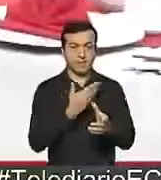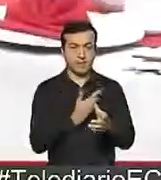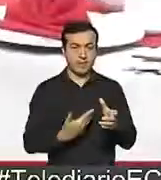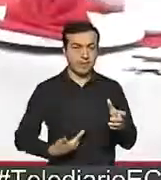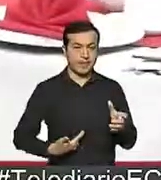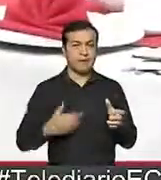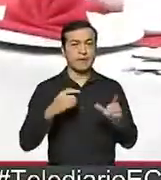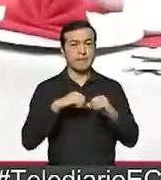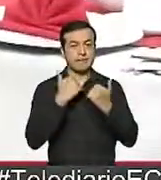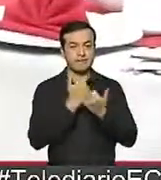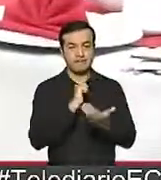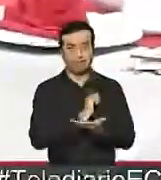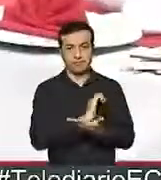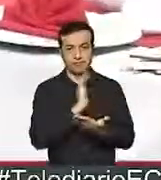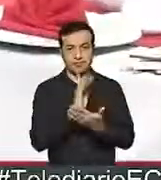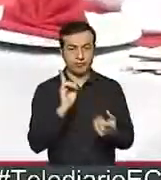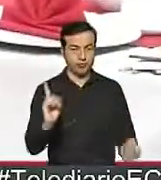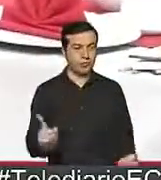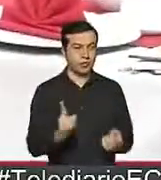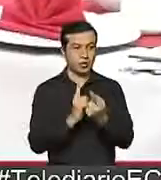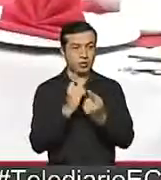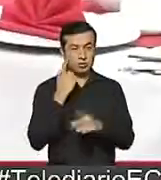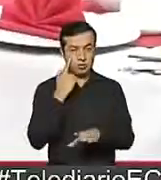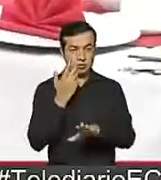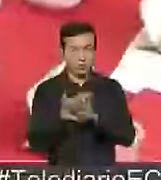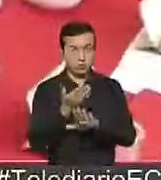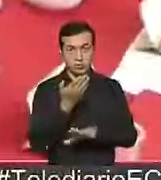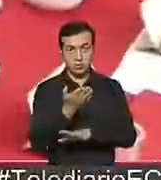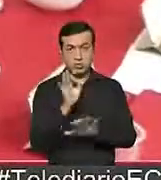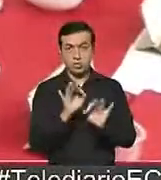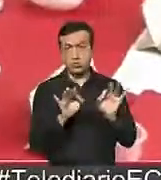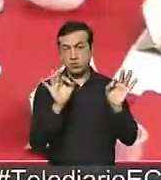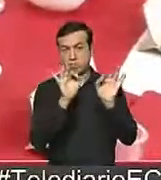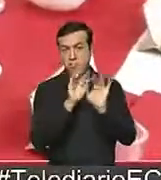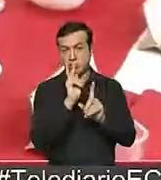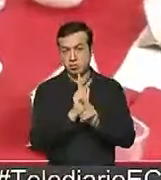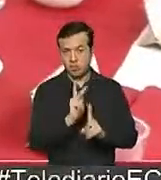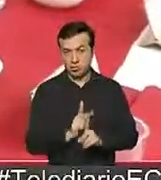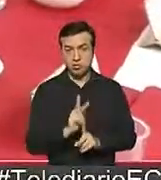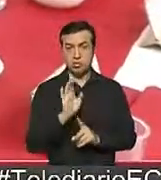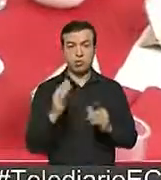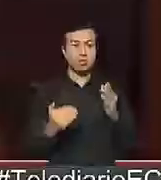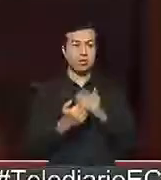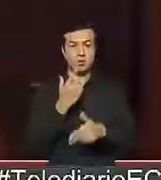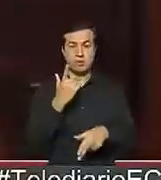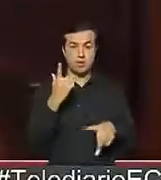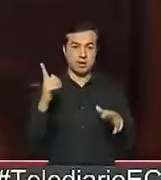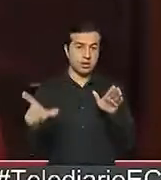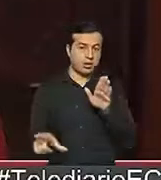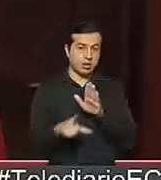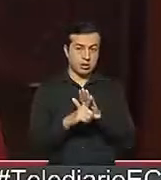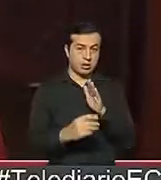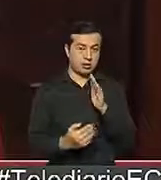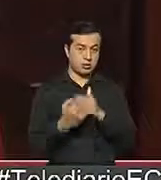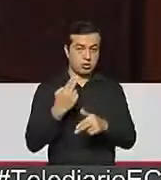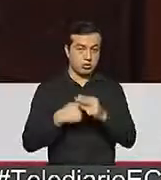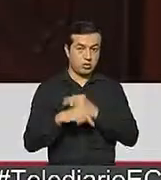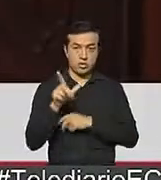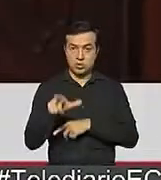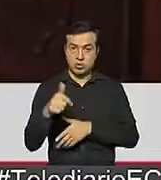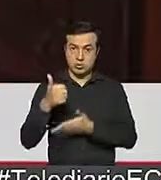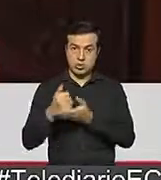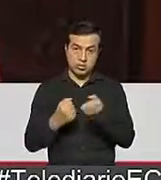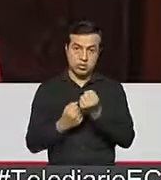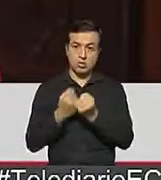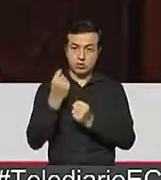presidente de la Asamblea, César Litardo, y le presenten los puntos principales de la ley para emprendedores. La facilidad que ellos puedan acceder